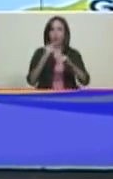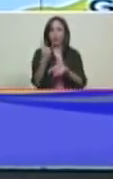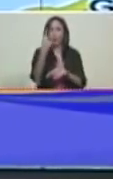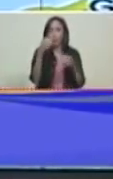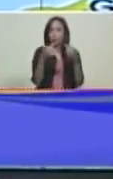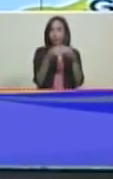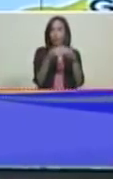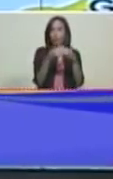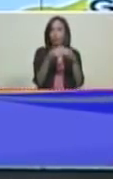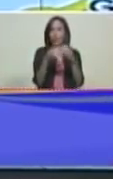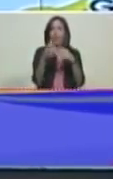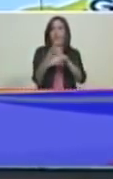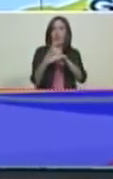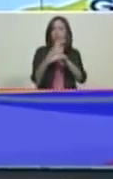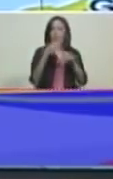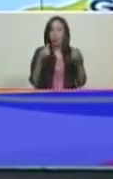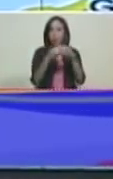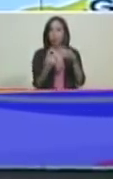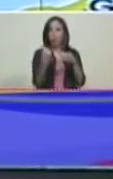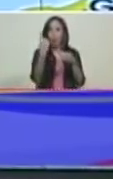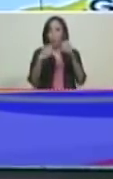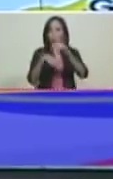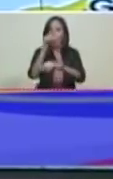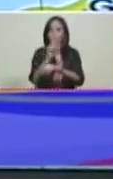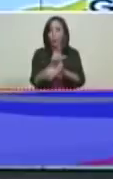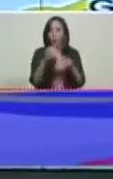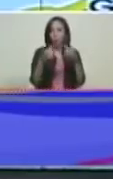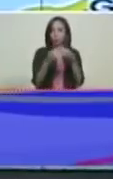en una sola unidad de gobierno, una sola unidad de mando,